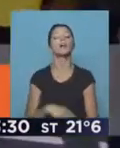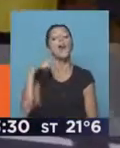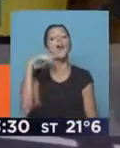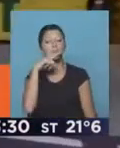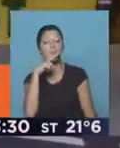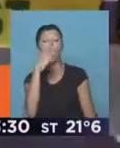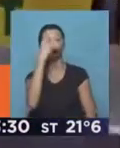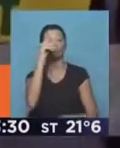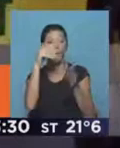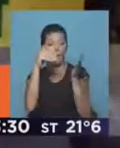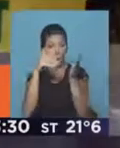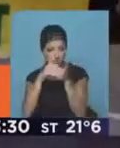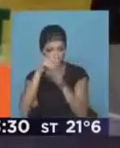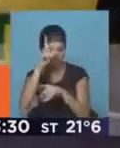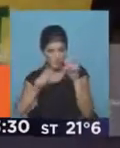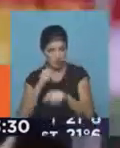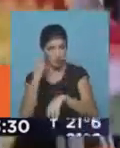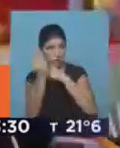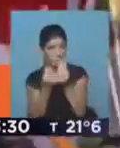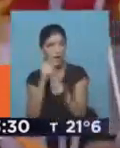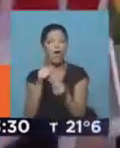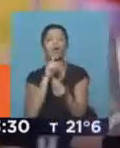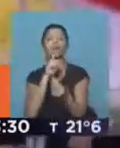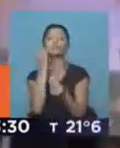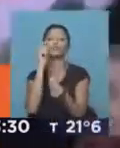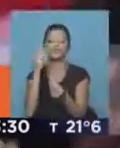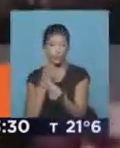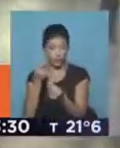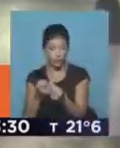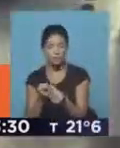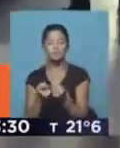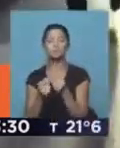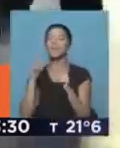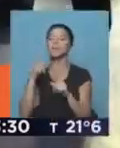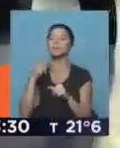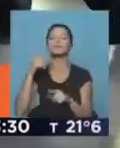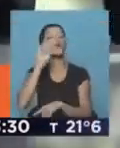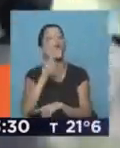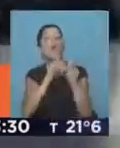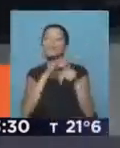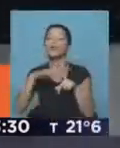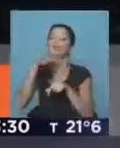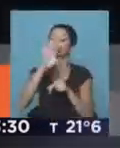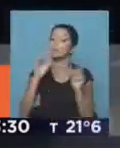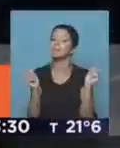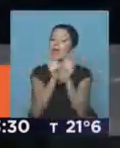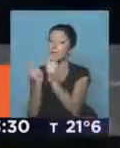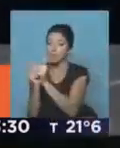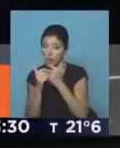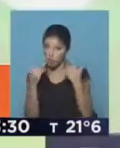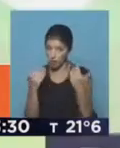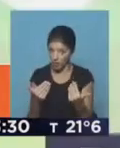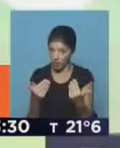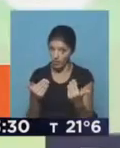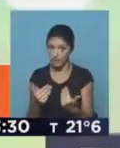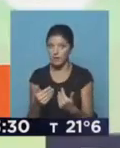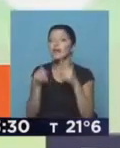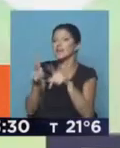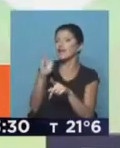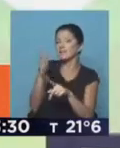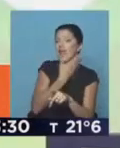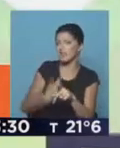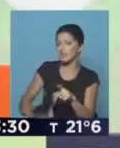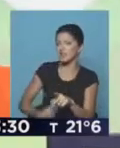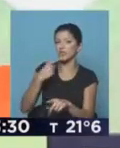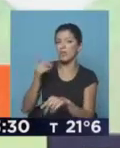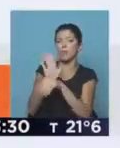de turcos, incluida una amplia mayoría kurda, autorizó reuniones solo en algunas ciudades, recibiendo el calificativo de nazi por